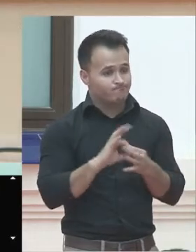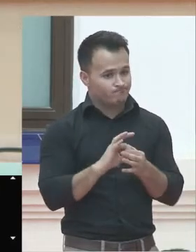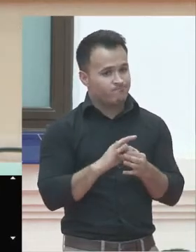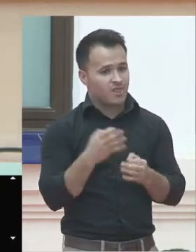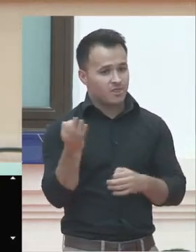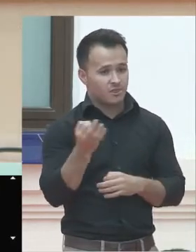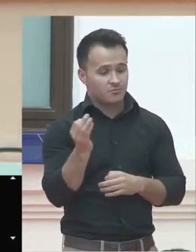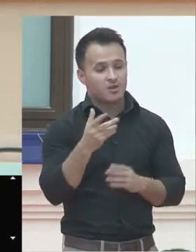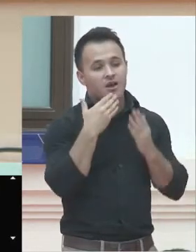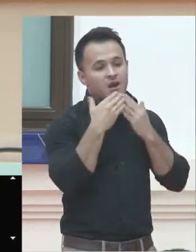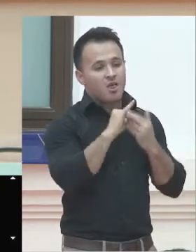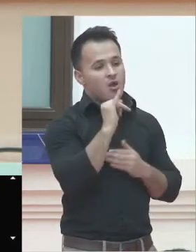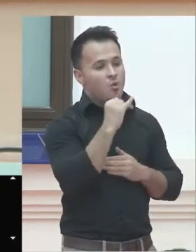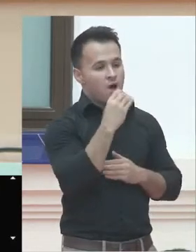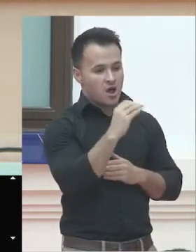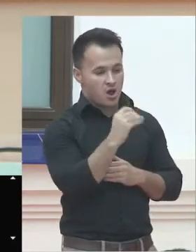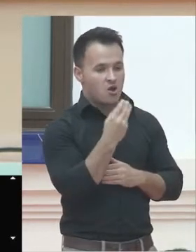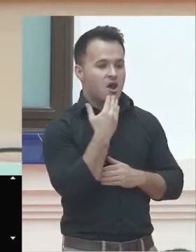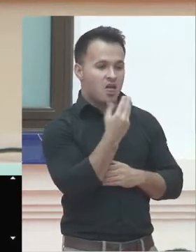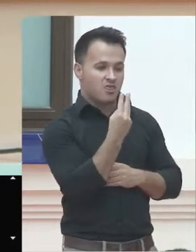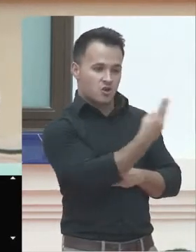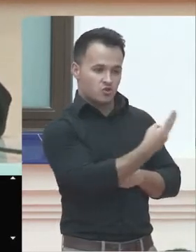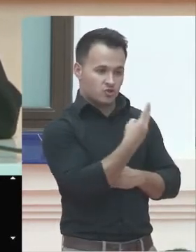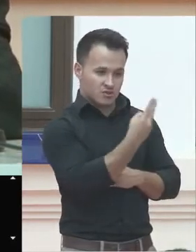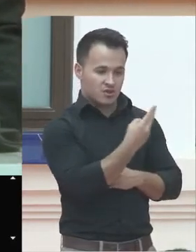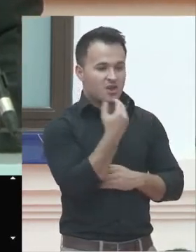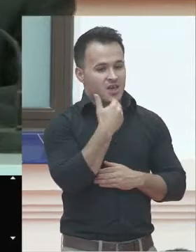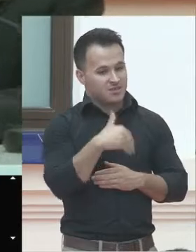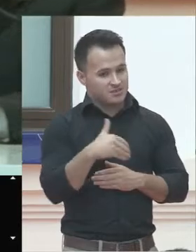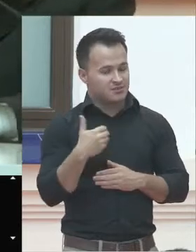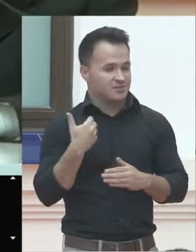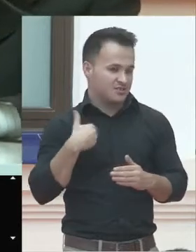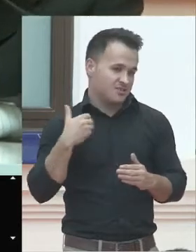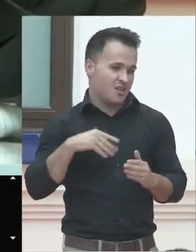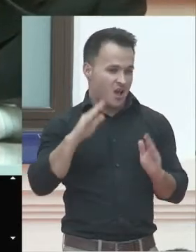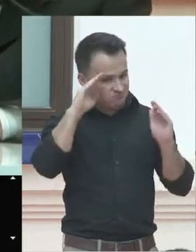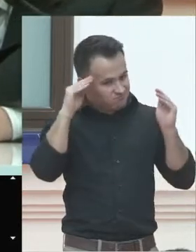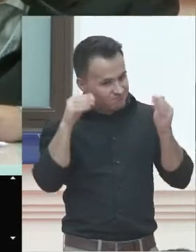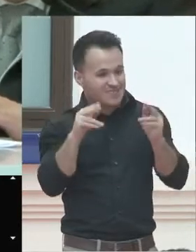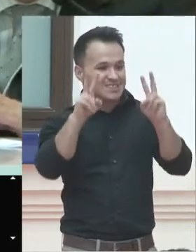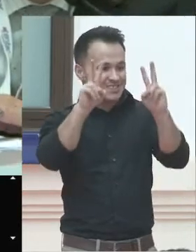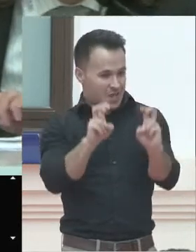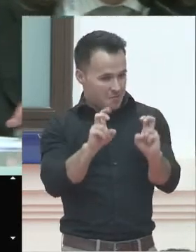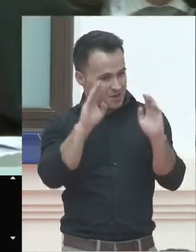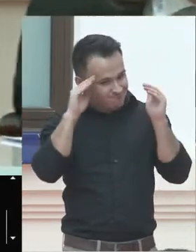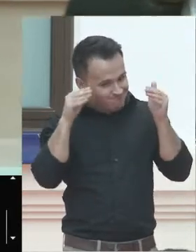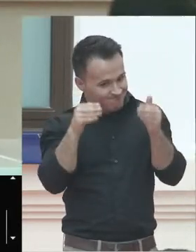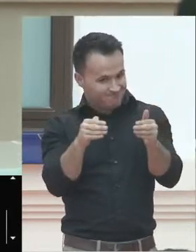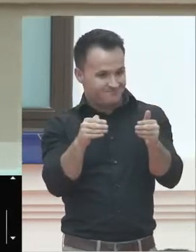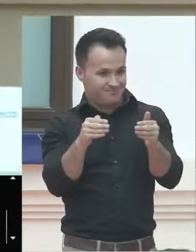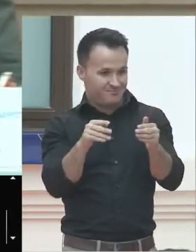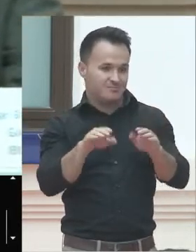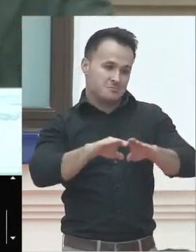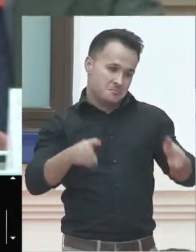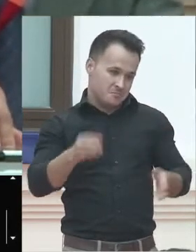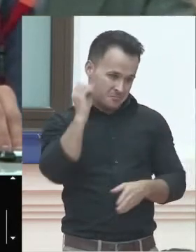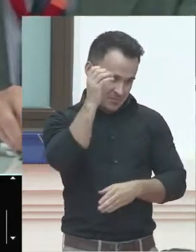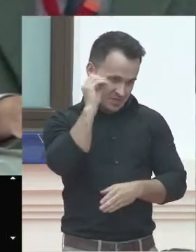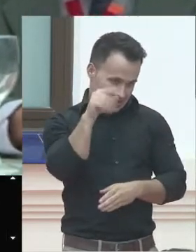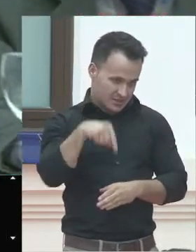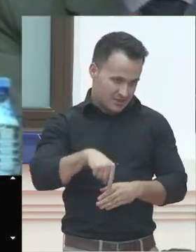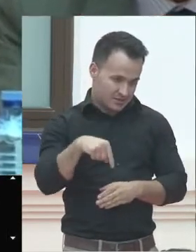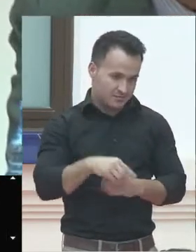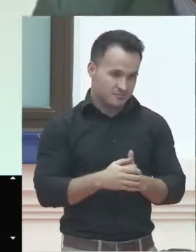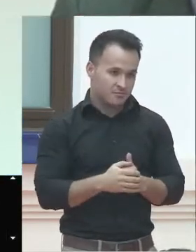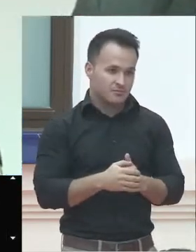Está claro. Gracias, Juan Carlos. Gracias a los tres. Ya hemos centrado un poco más lo que es el ámbito del lema de la mesa, o lo que es el título de la